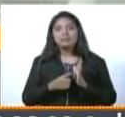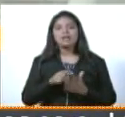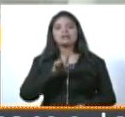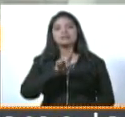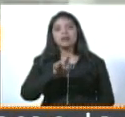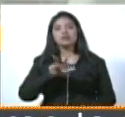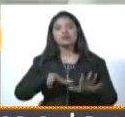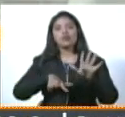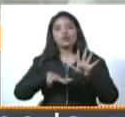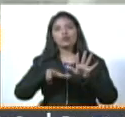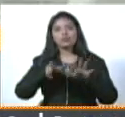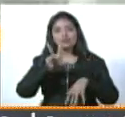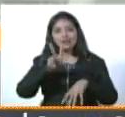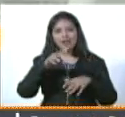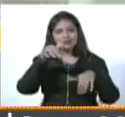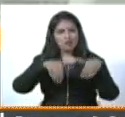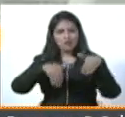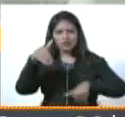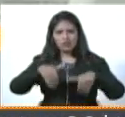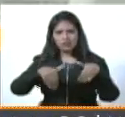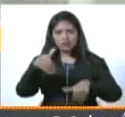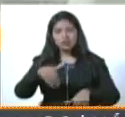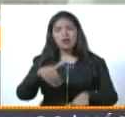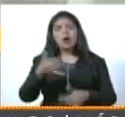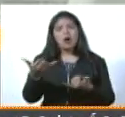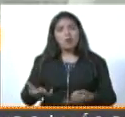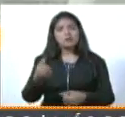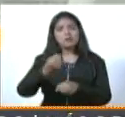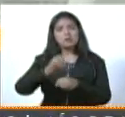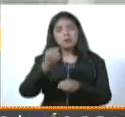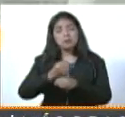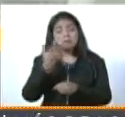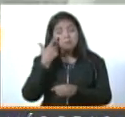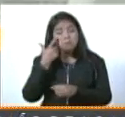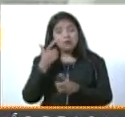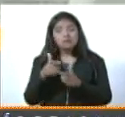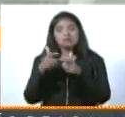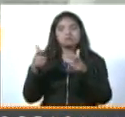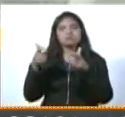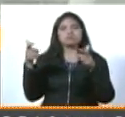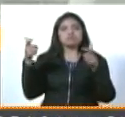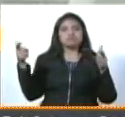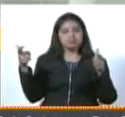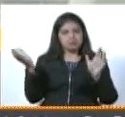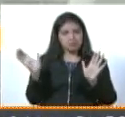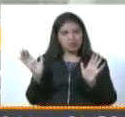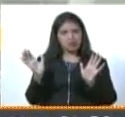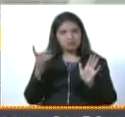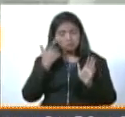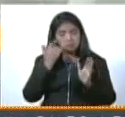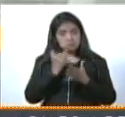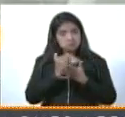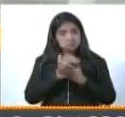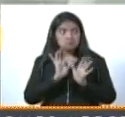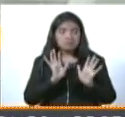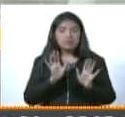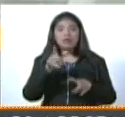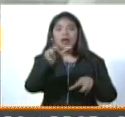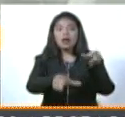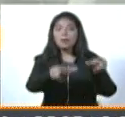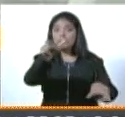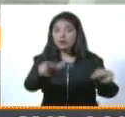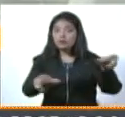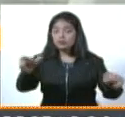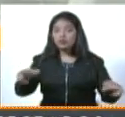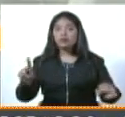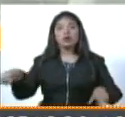1.113 máquinas de votación y quizás estamos trabajando a ver si aumentamos un poco más para que las personas, las electoras